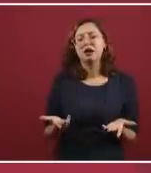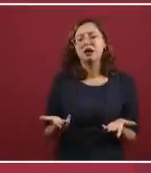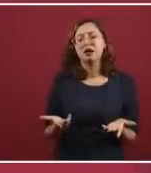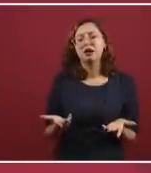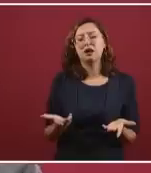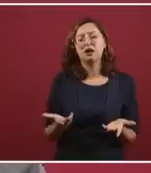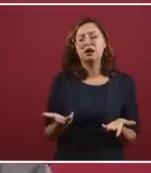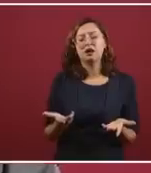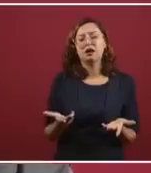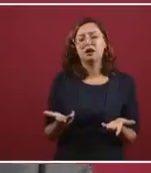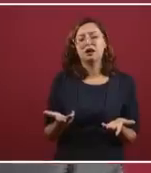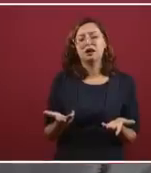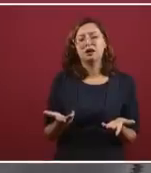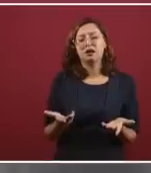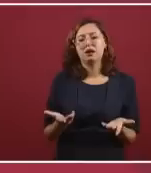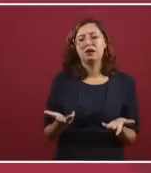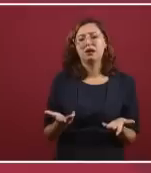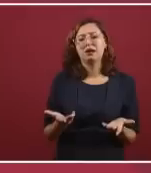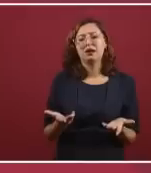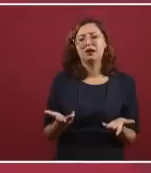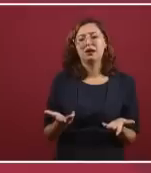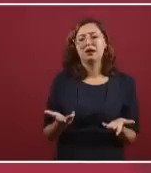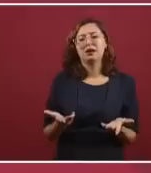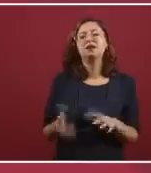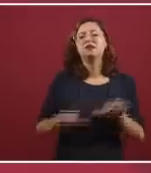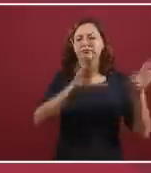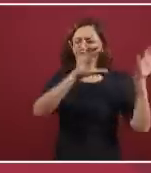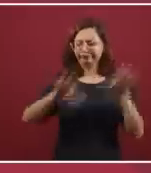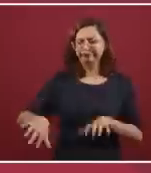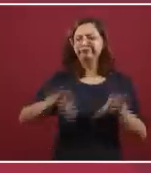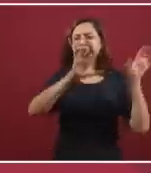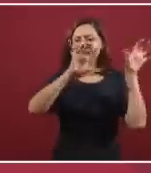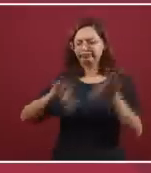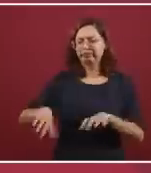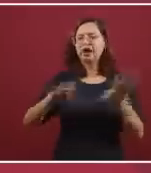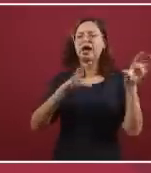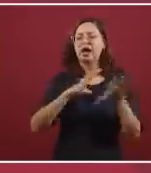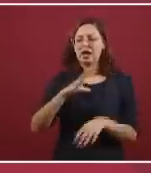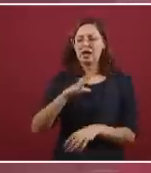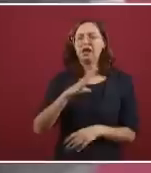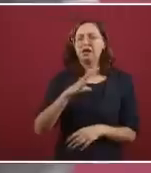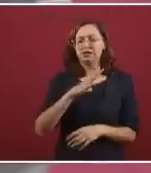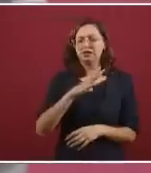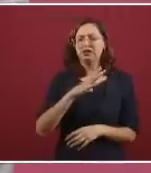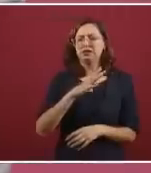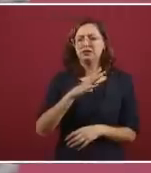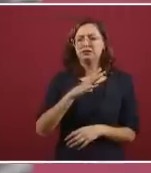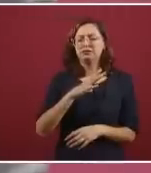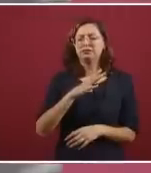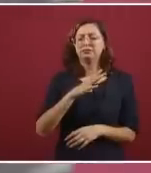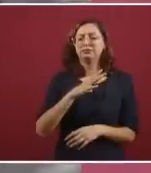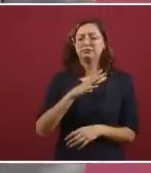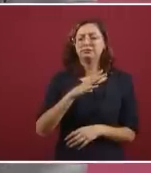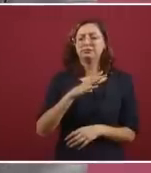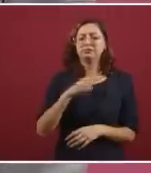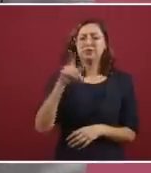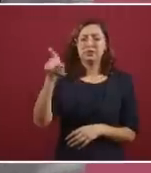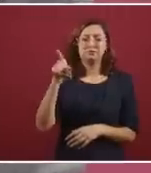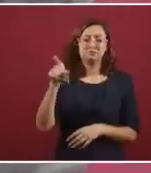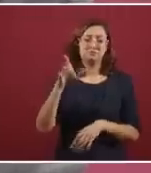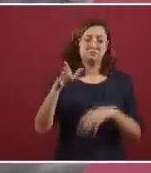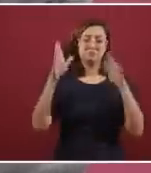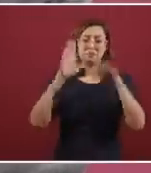es este círculo en esta tormenta tropical más que nada en tamaulipas